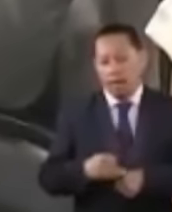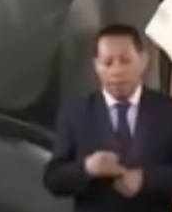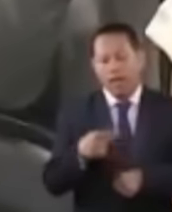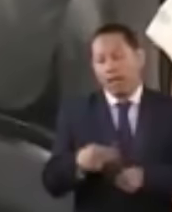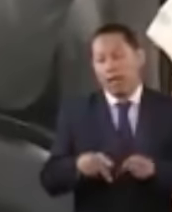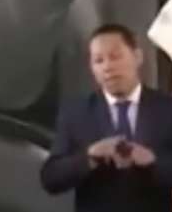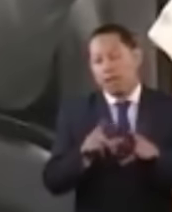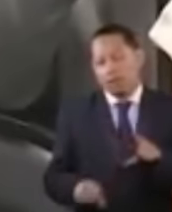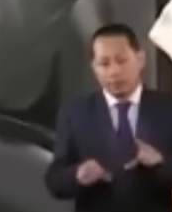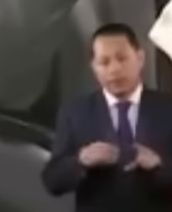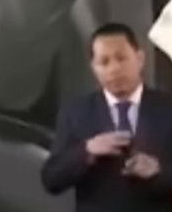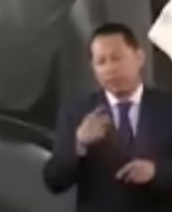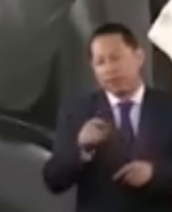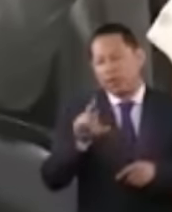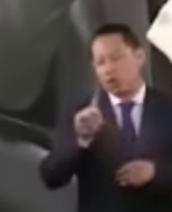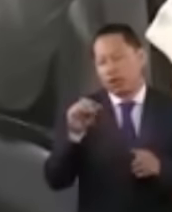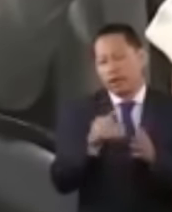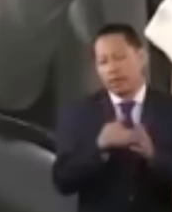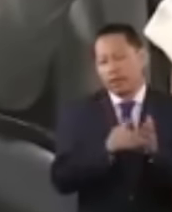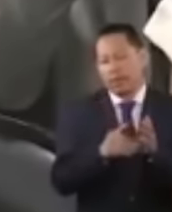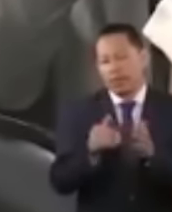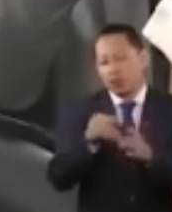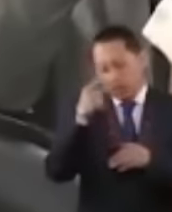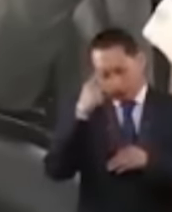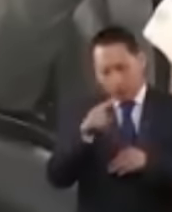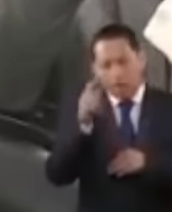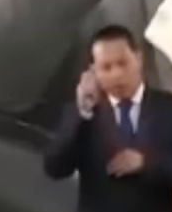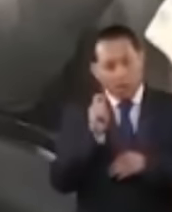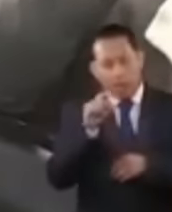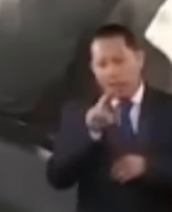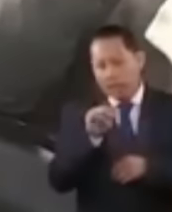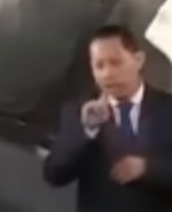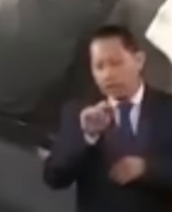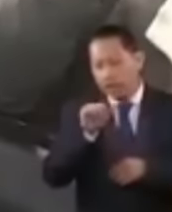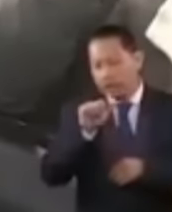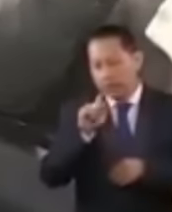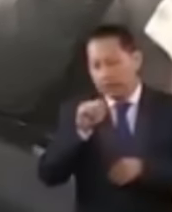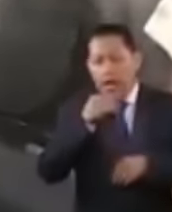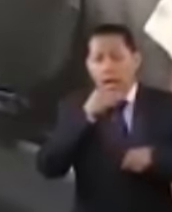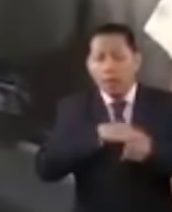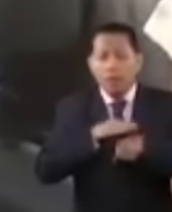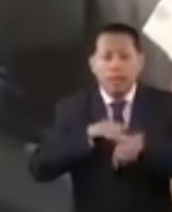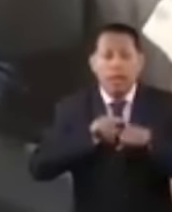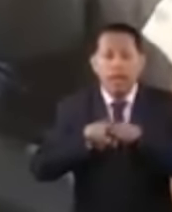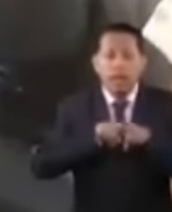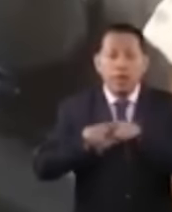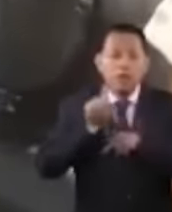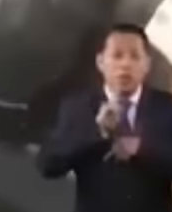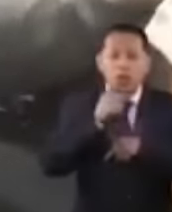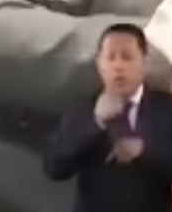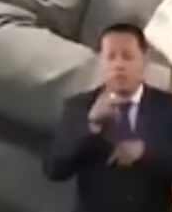del país. 130,000 millones de pesos para la beca Rita Cetina, que lo sepan nuestras hermanas y hermanos del pueblo,